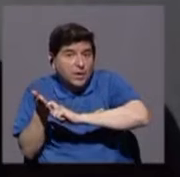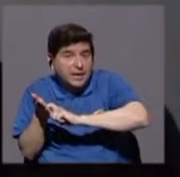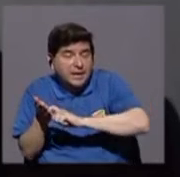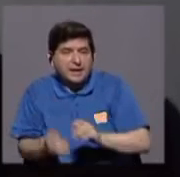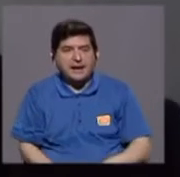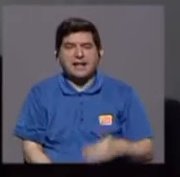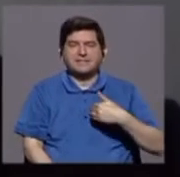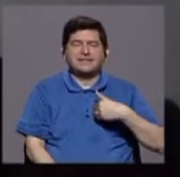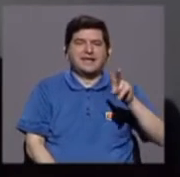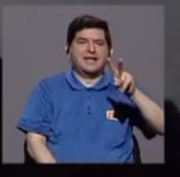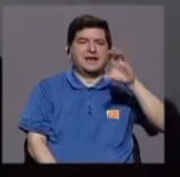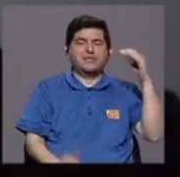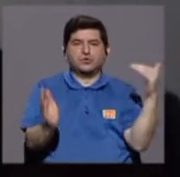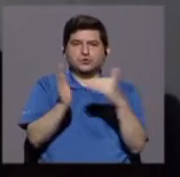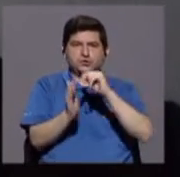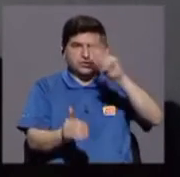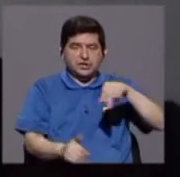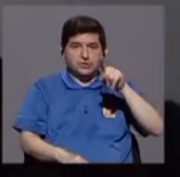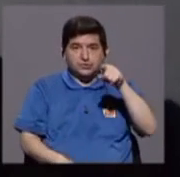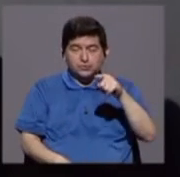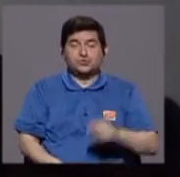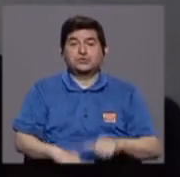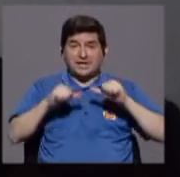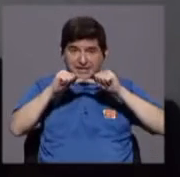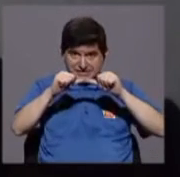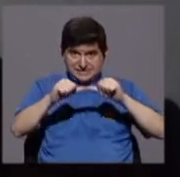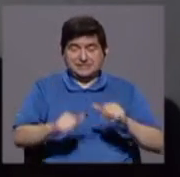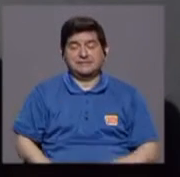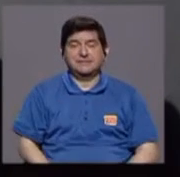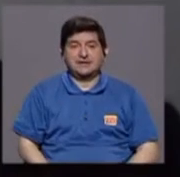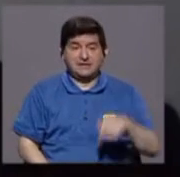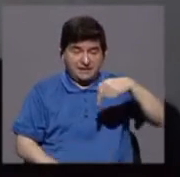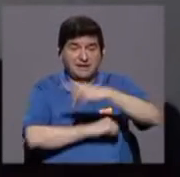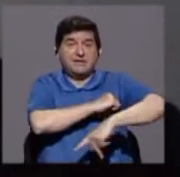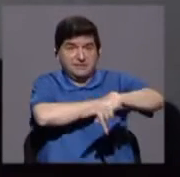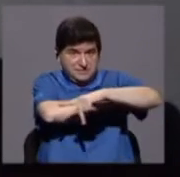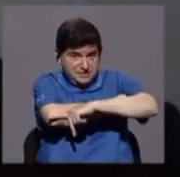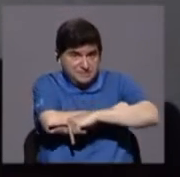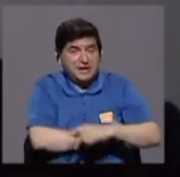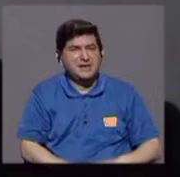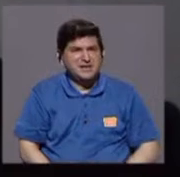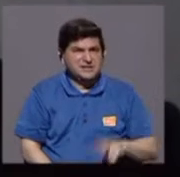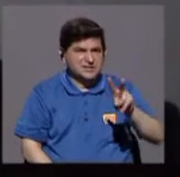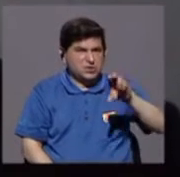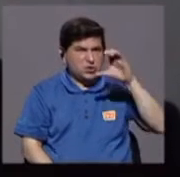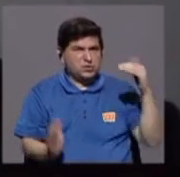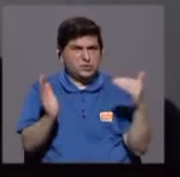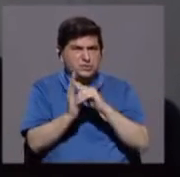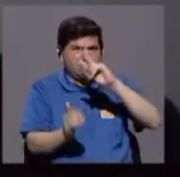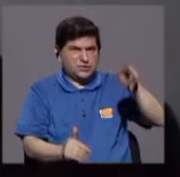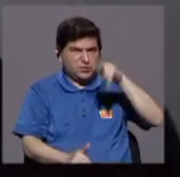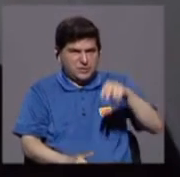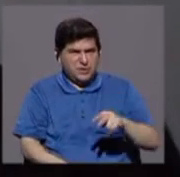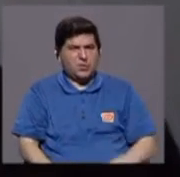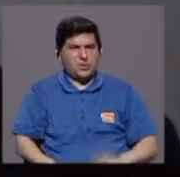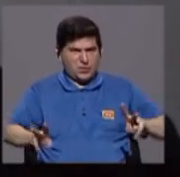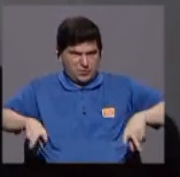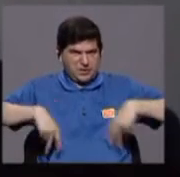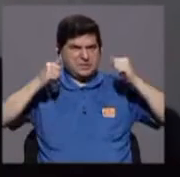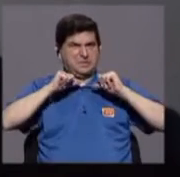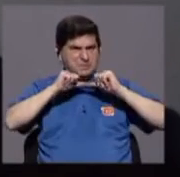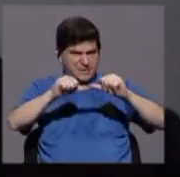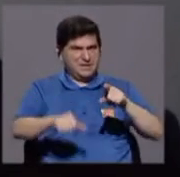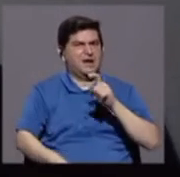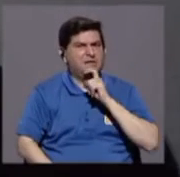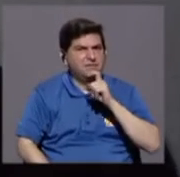te quedan 200.000 colones para sobrevivir. En este país es difícil vivir con sobre 200.000 colones. Y entonces, aunque